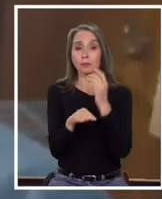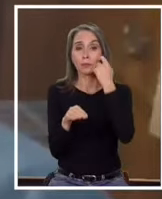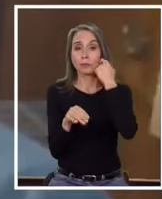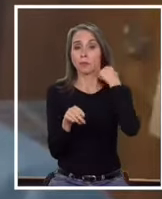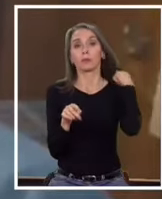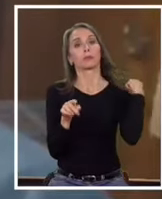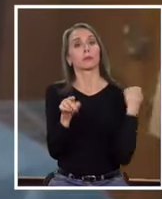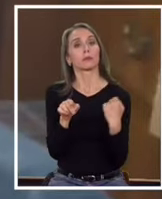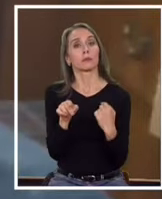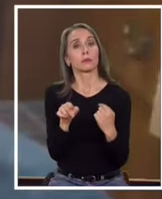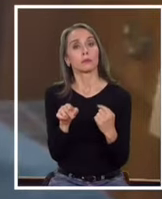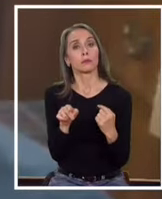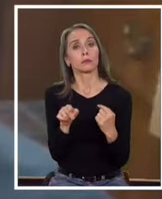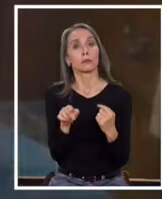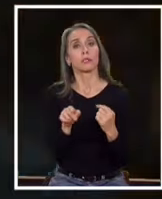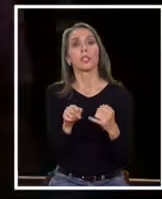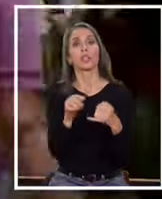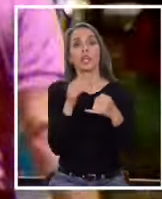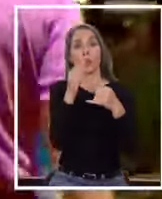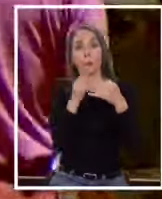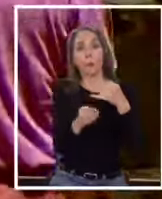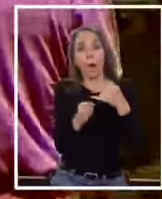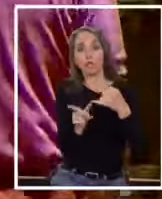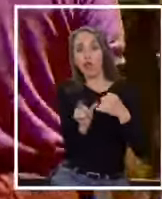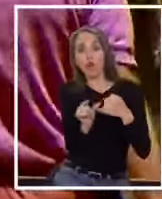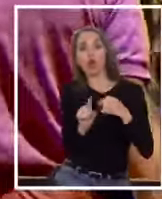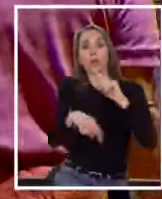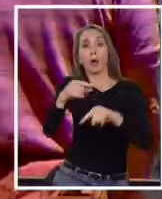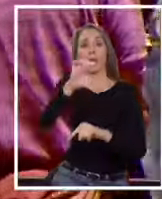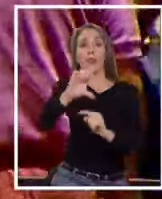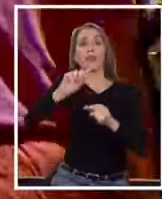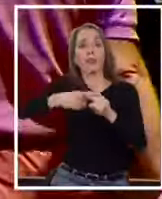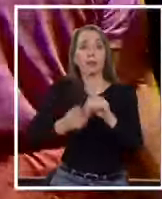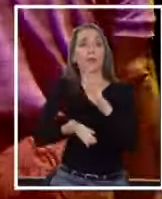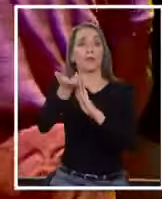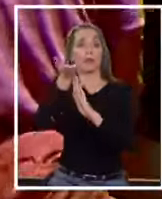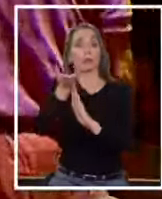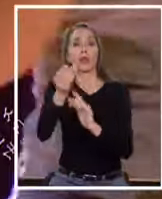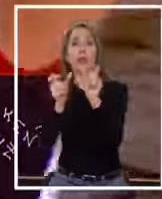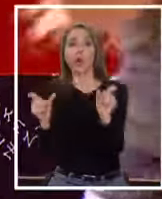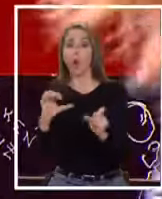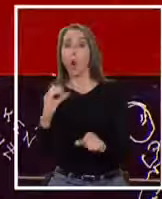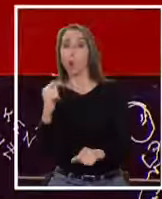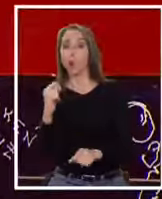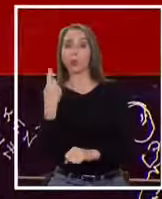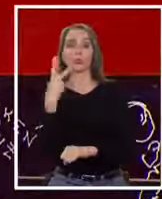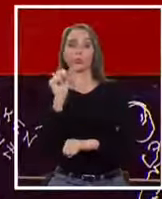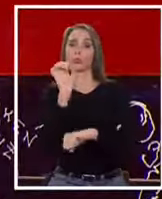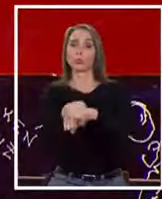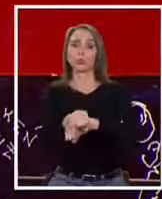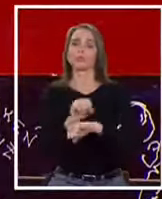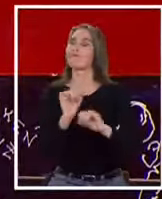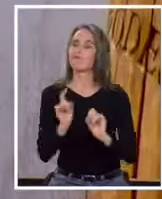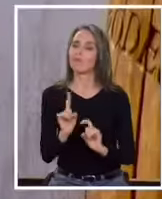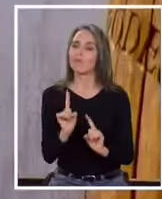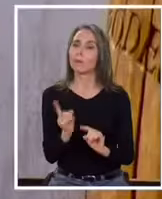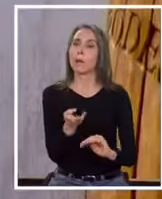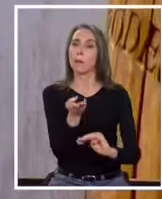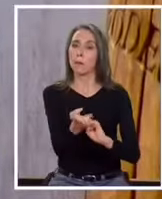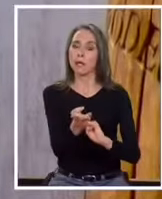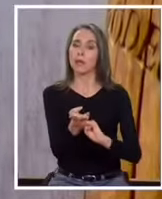mínimo en un plazo corto. Sin embargo, el reajuste no dejó conforme a la CUT. La Central Unitaria de Trabajadores